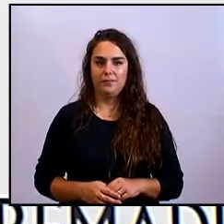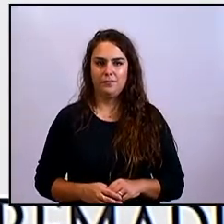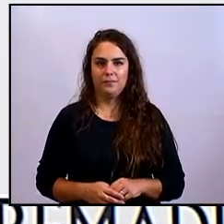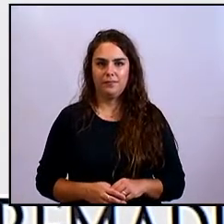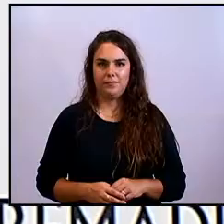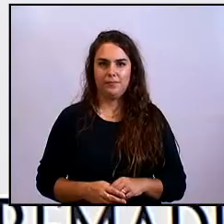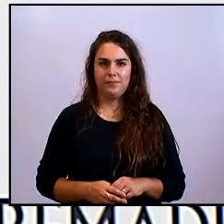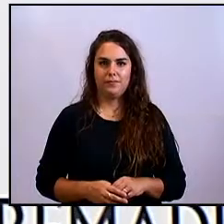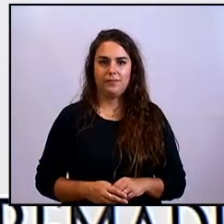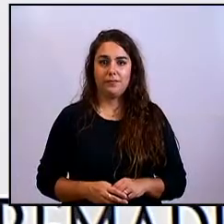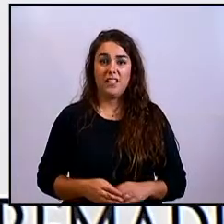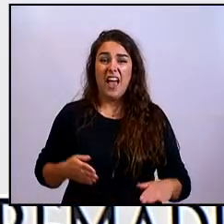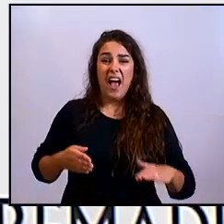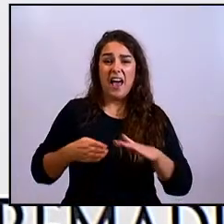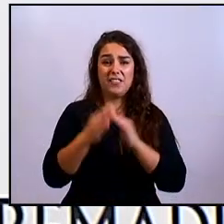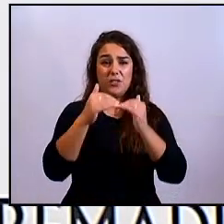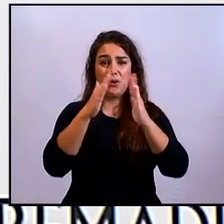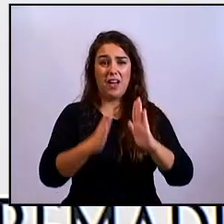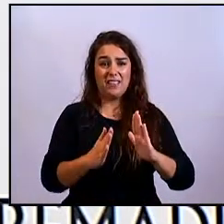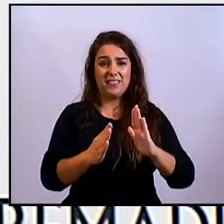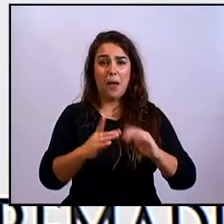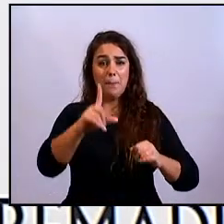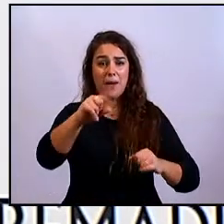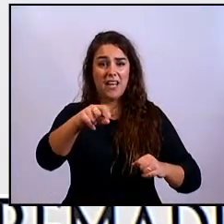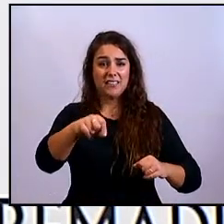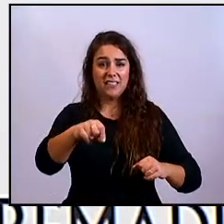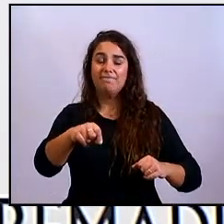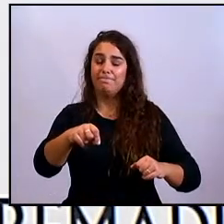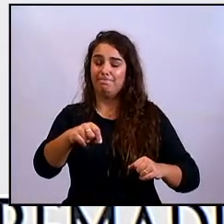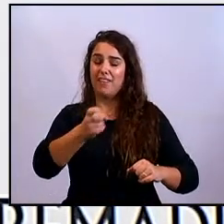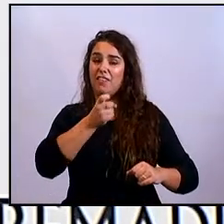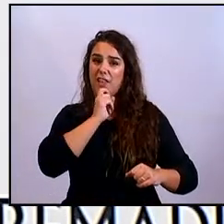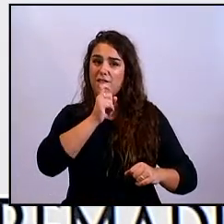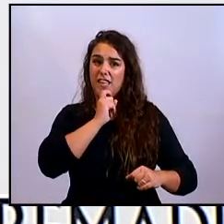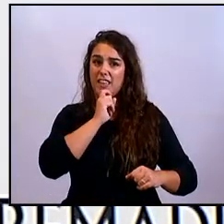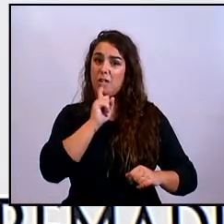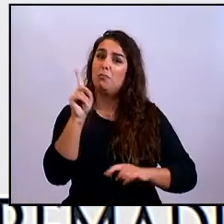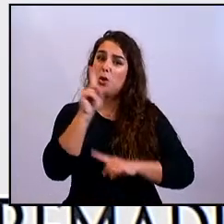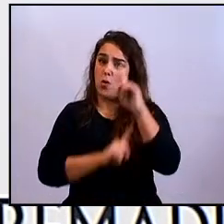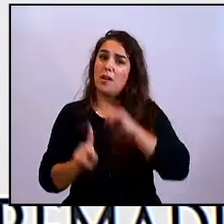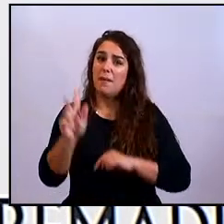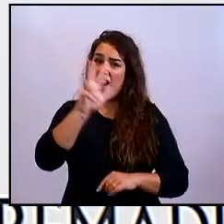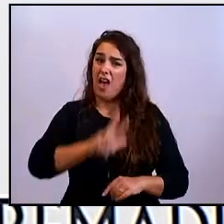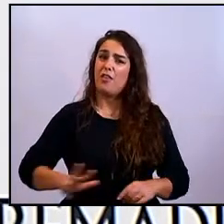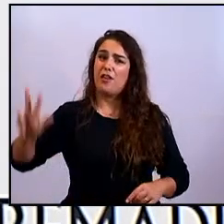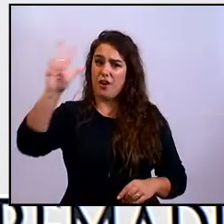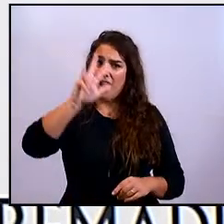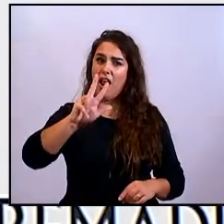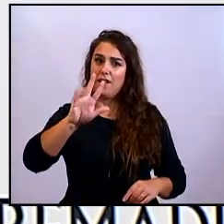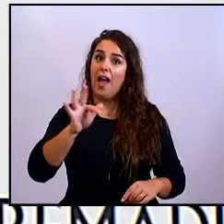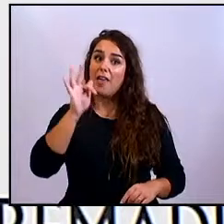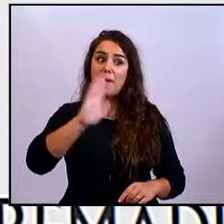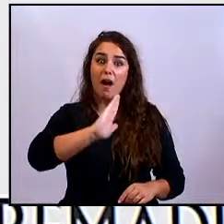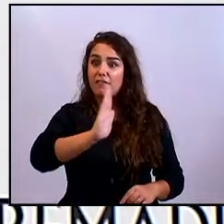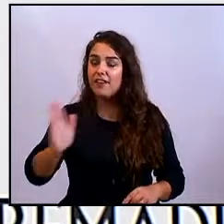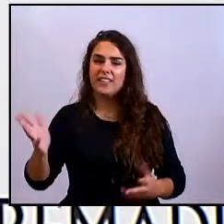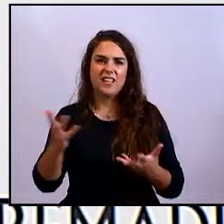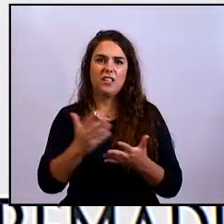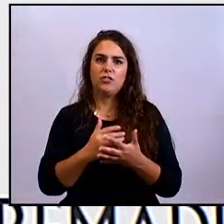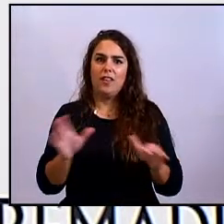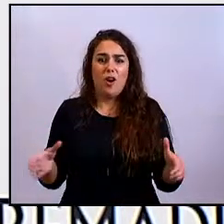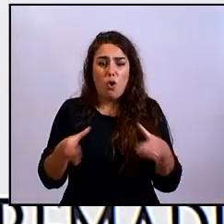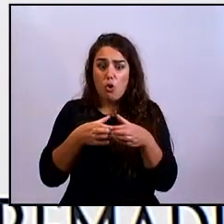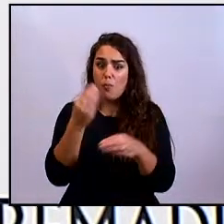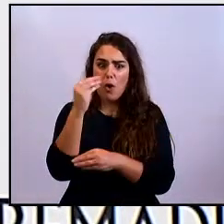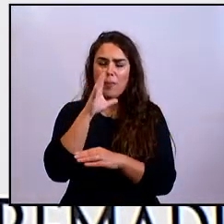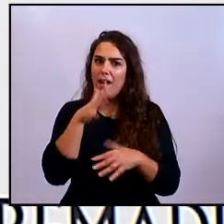La falta de acceso a una vivienda asequible es un problema de alcance nacional y que además está afectando a toda una generación de